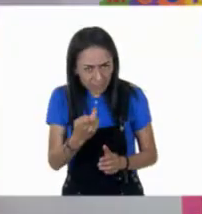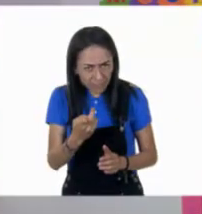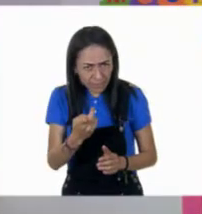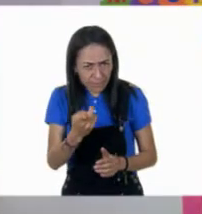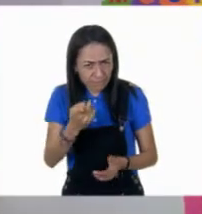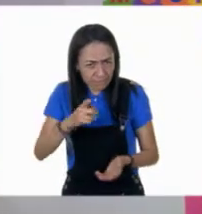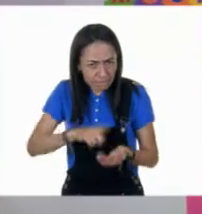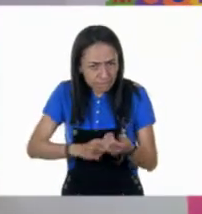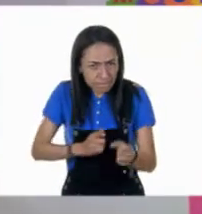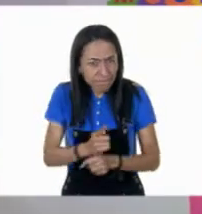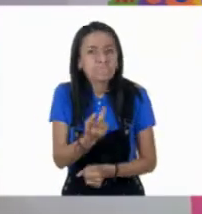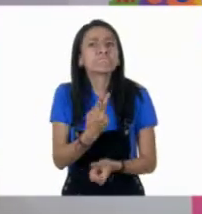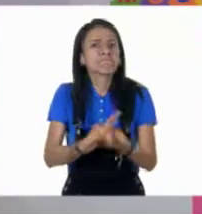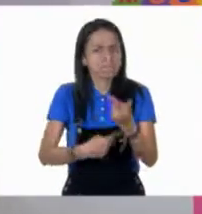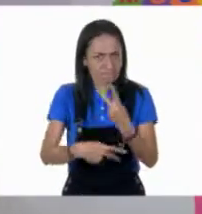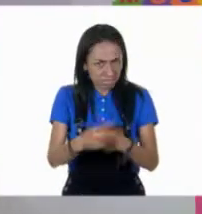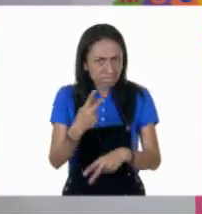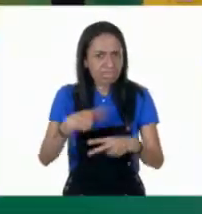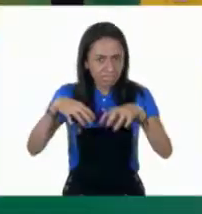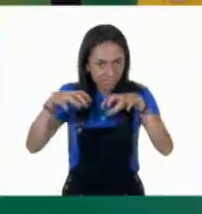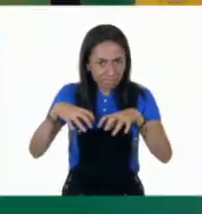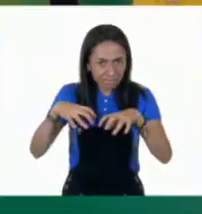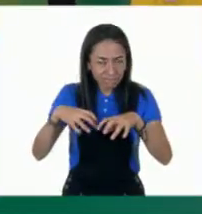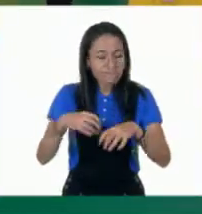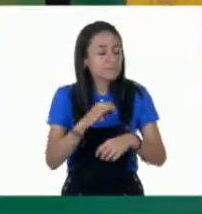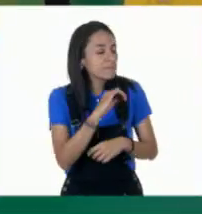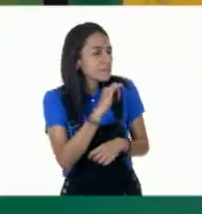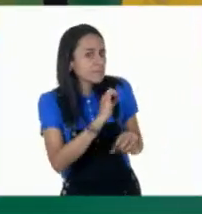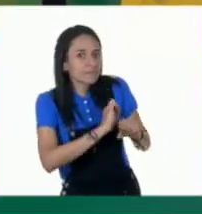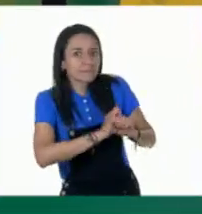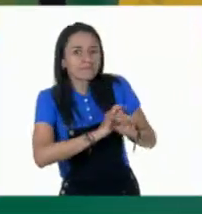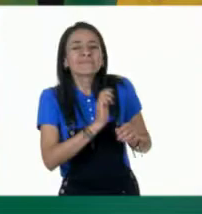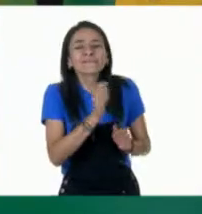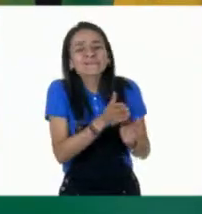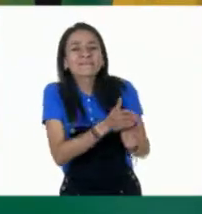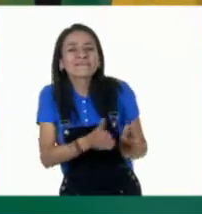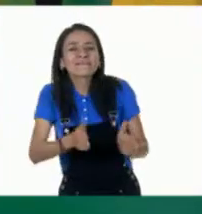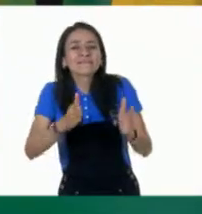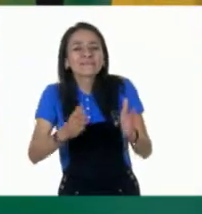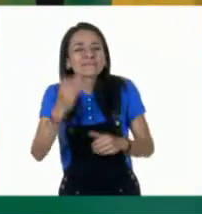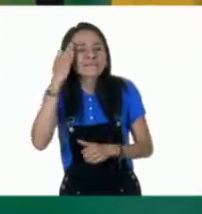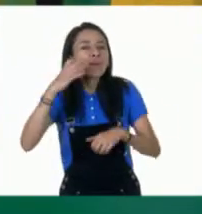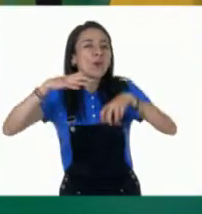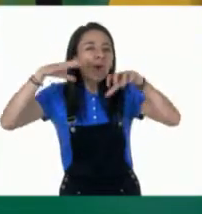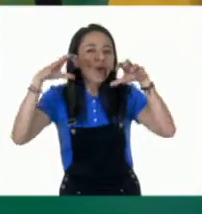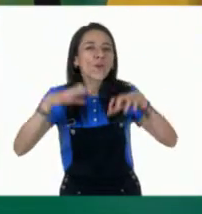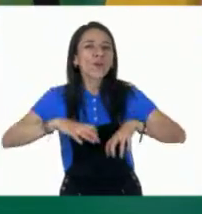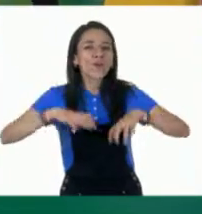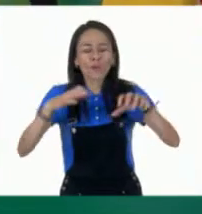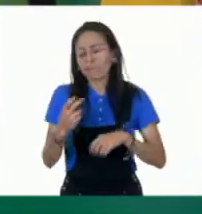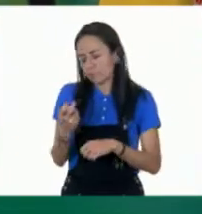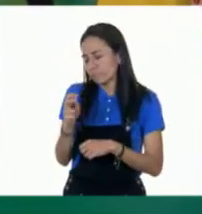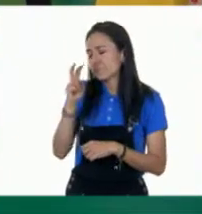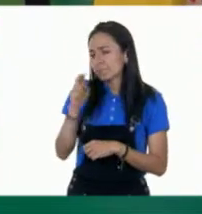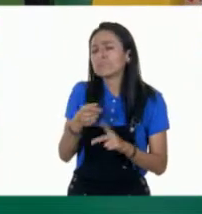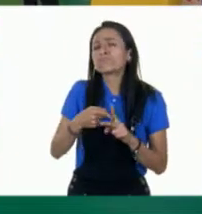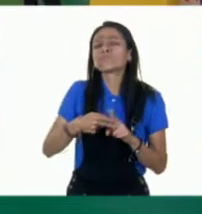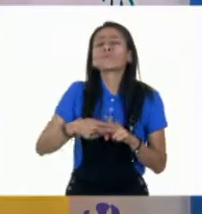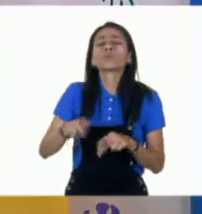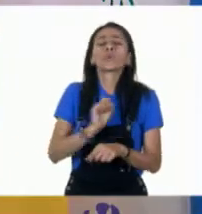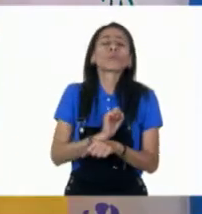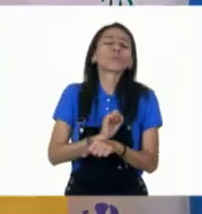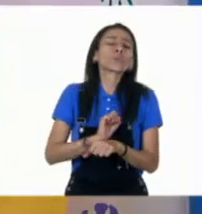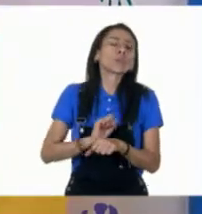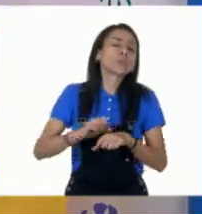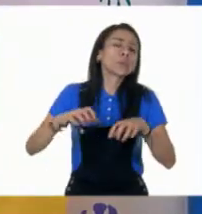claro. Justamente comienzan las lluvias, como se le conoce. Por supuesto, y vamos de menos a más. Llega un día en el que empieza a